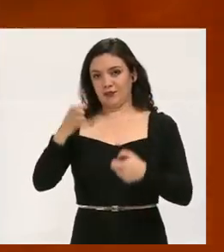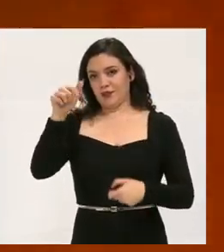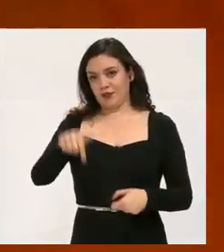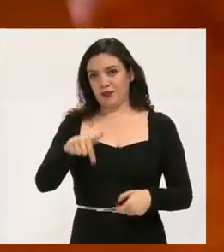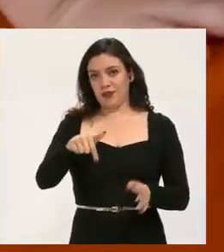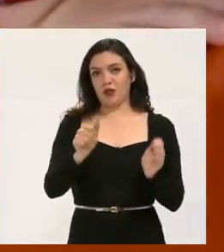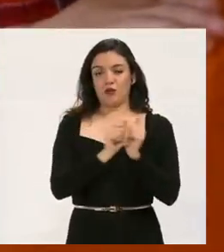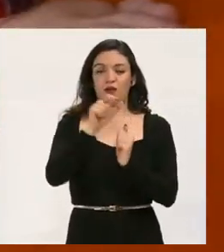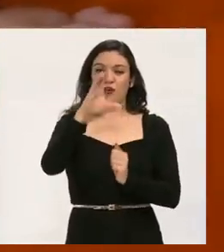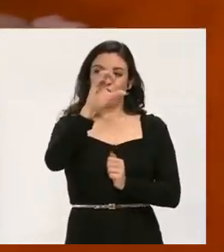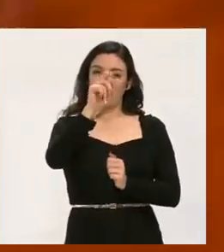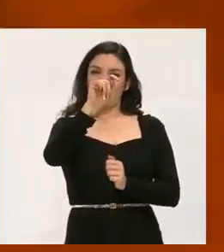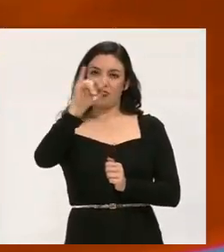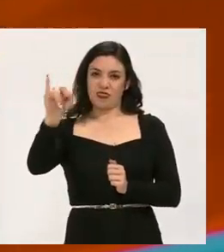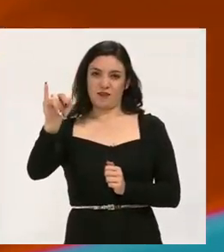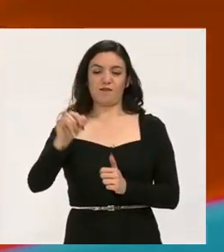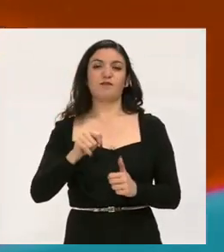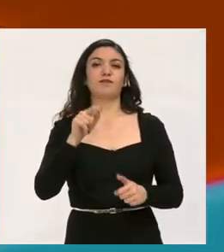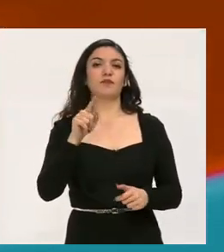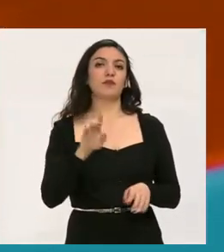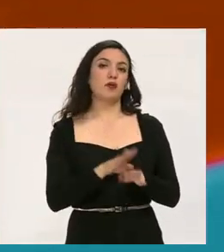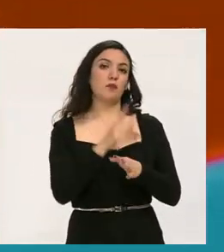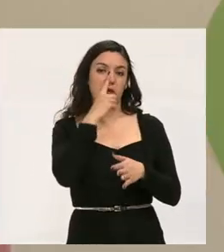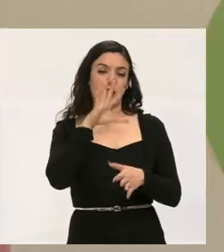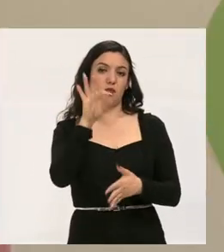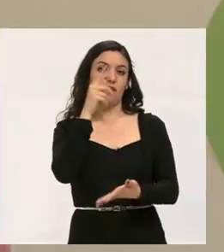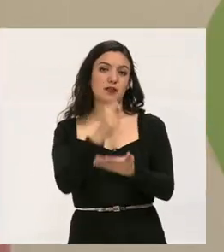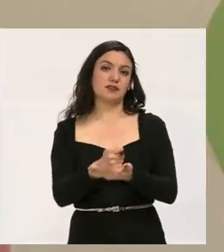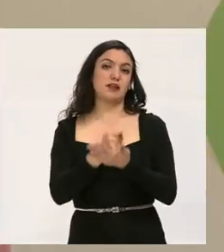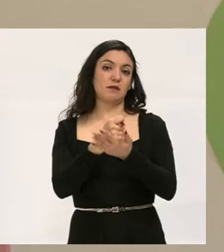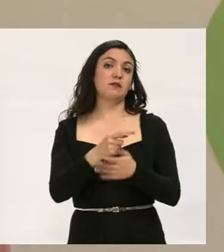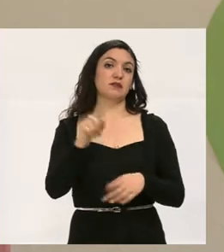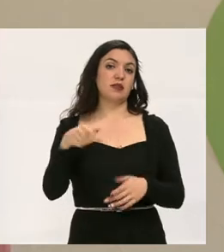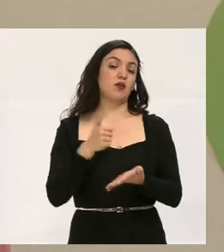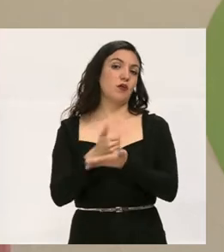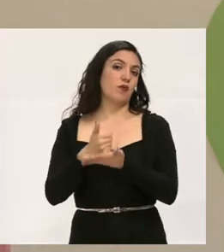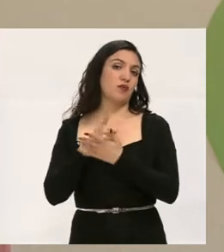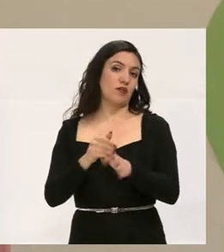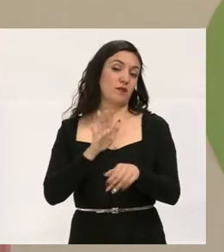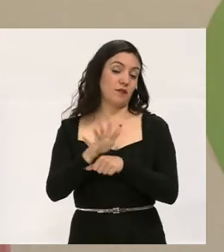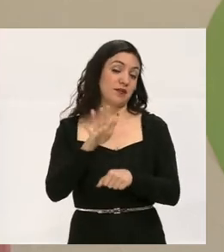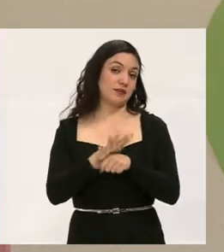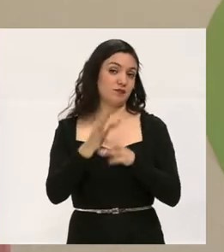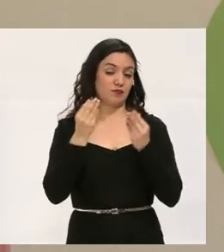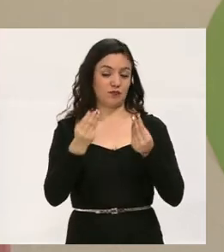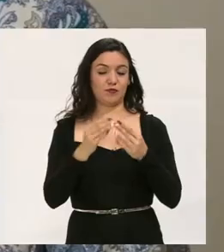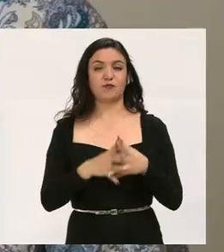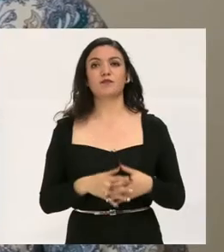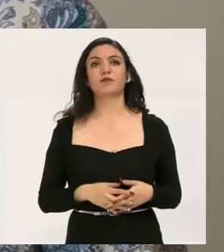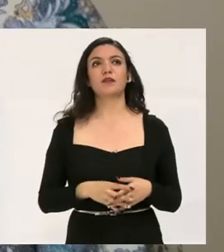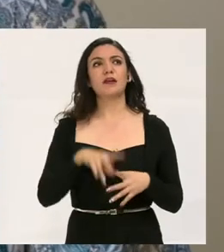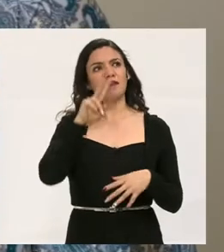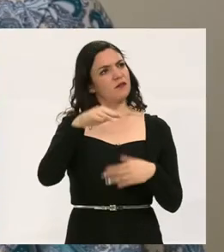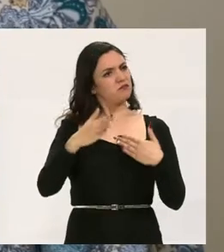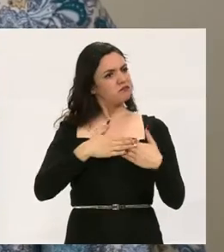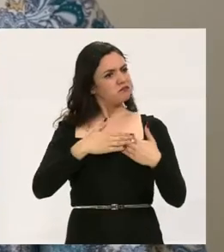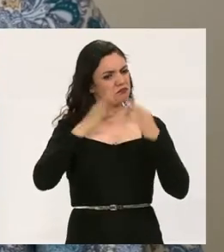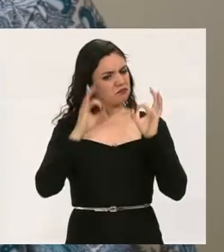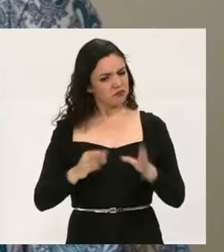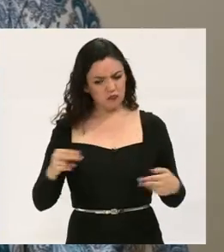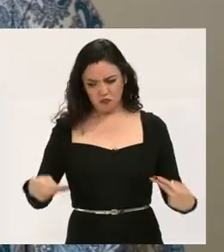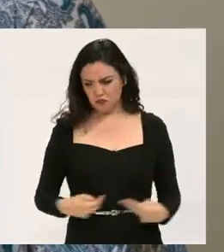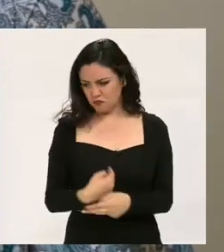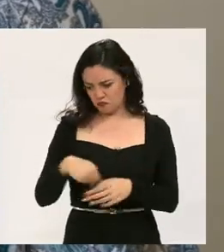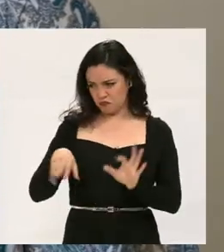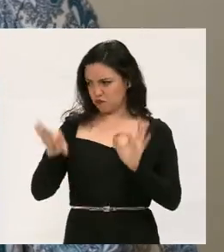está aquí con coty múltiples terapias que la verdad lo han ayudado bastante todo todo salió bien en